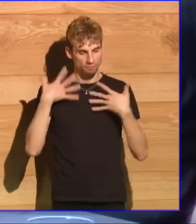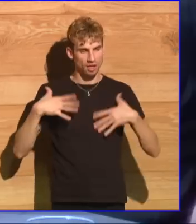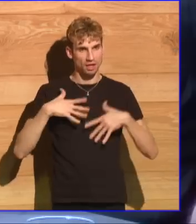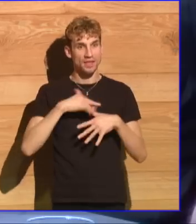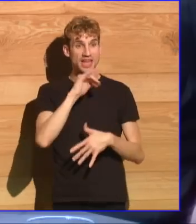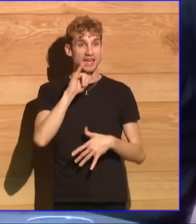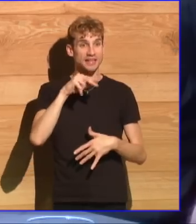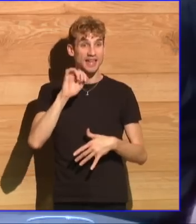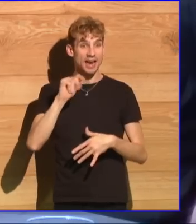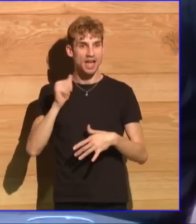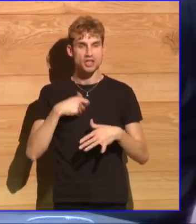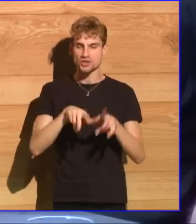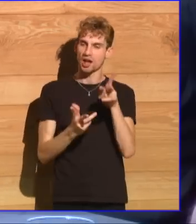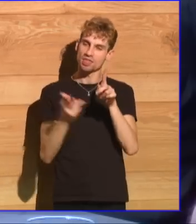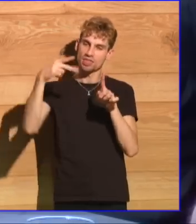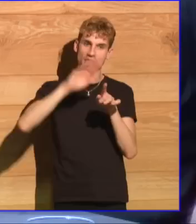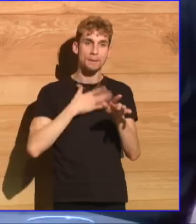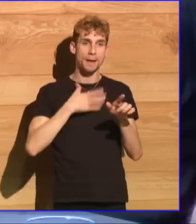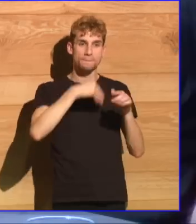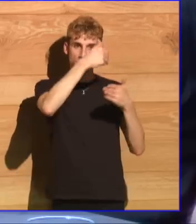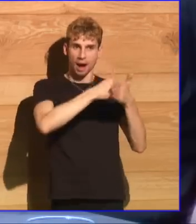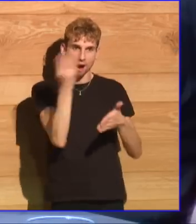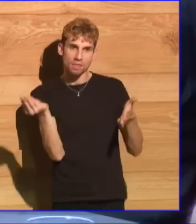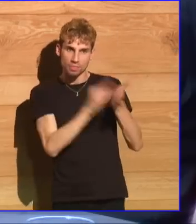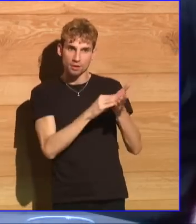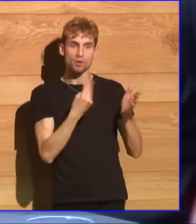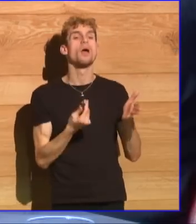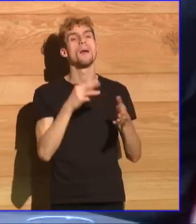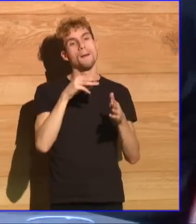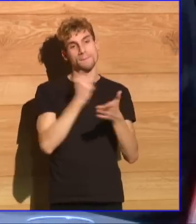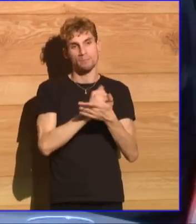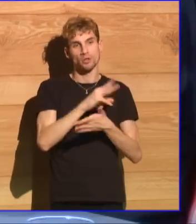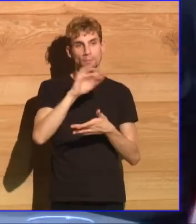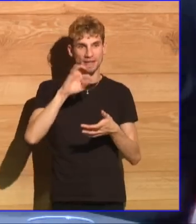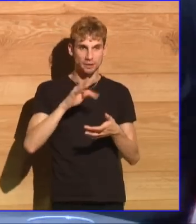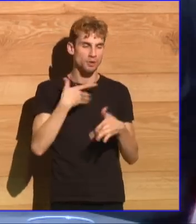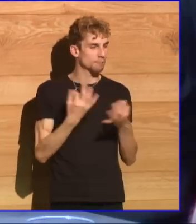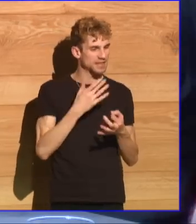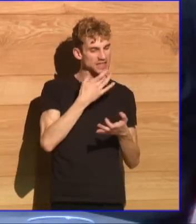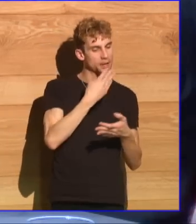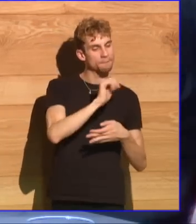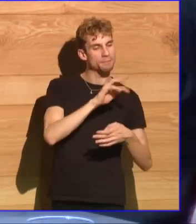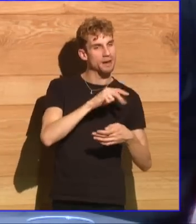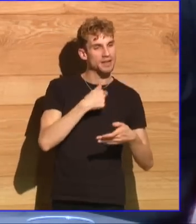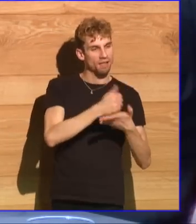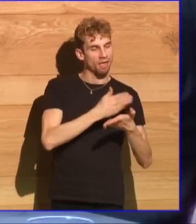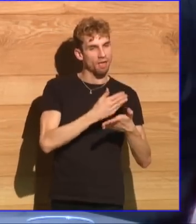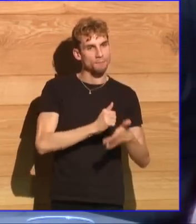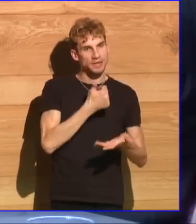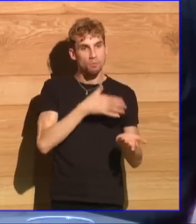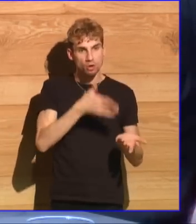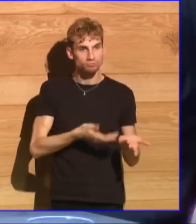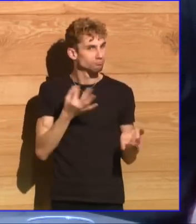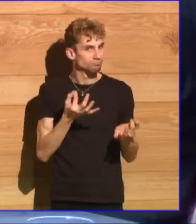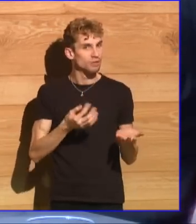Jones, yo la recortaba y la pegaba en mi pared con pegamento Pritt. Pero ¿y qué pasa porque Batman hiciera más recaudación? Porque